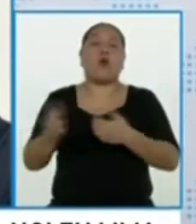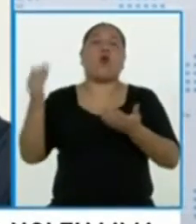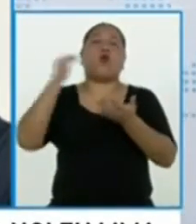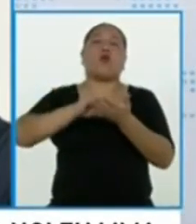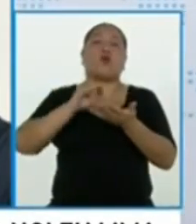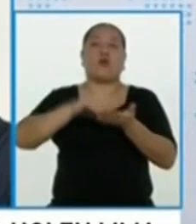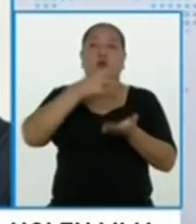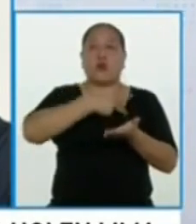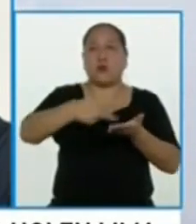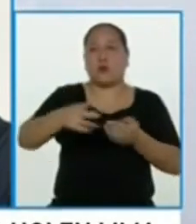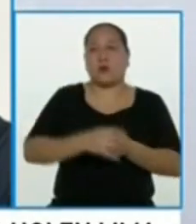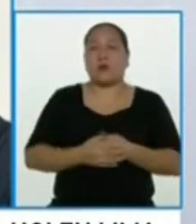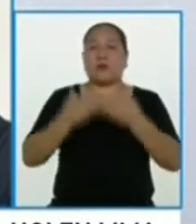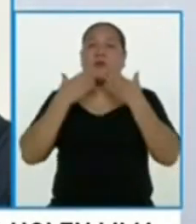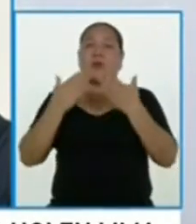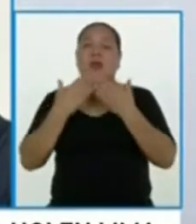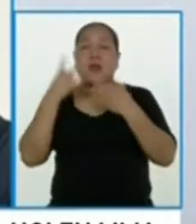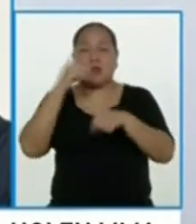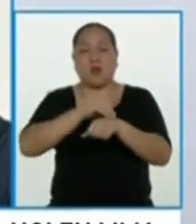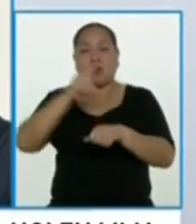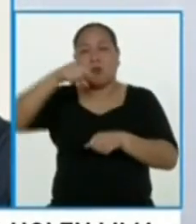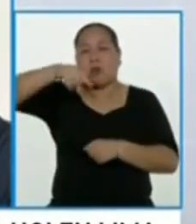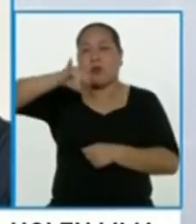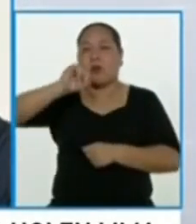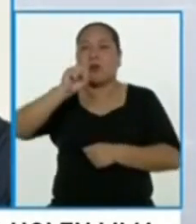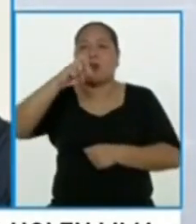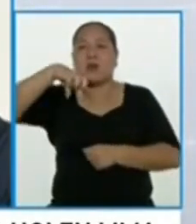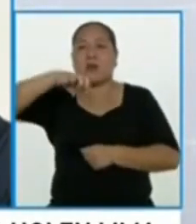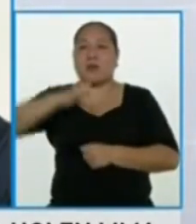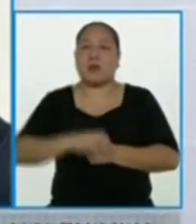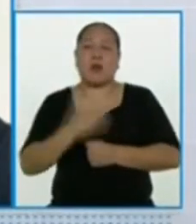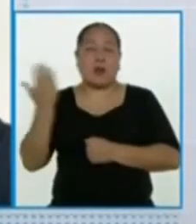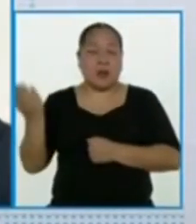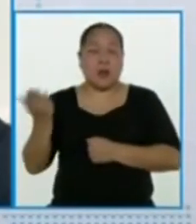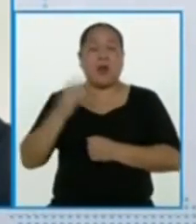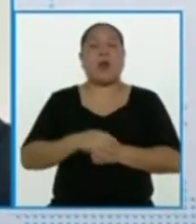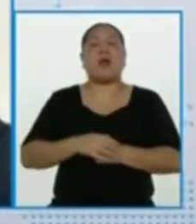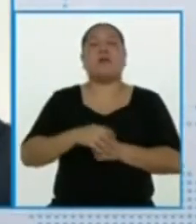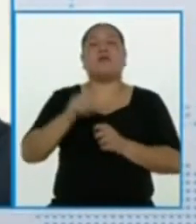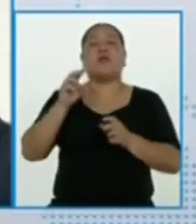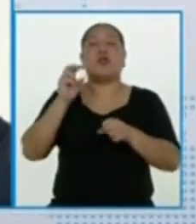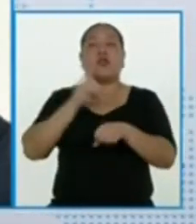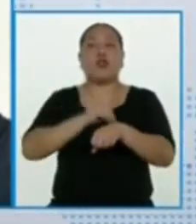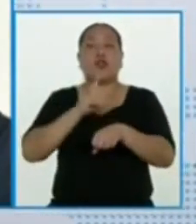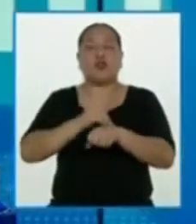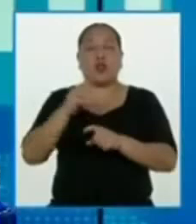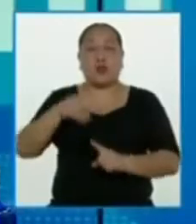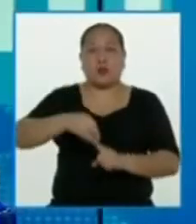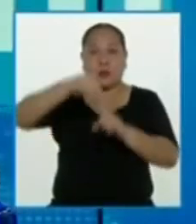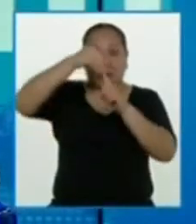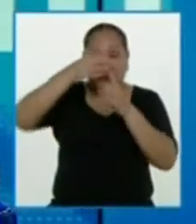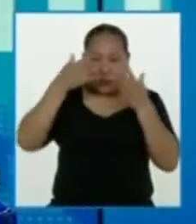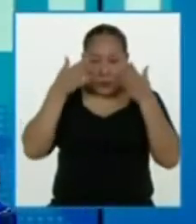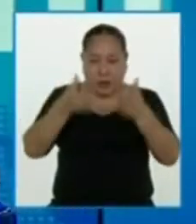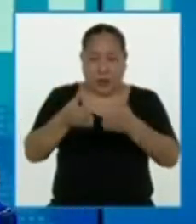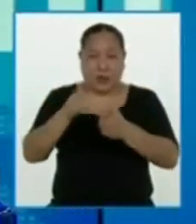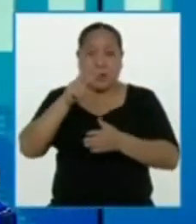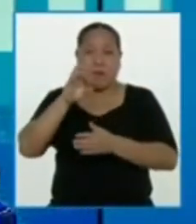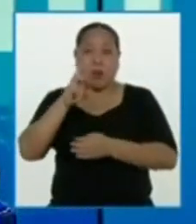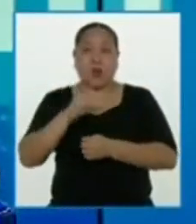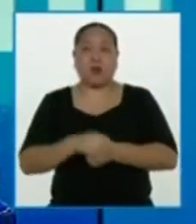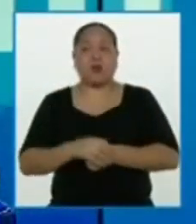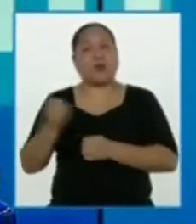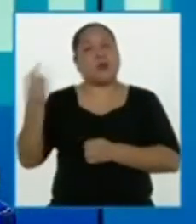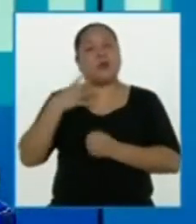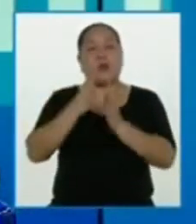volvamos a hacerle la pregunta. Muchas gracias, doctor Quispe, muy amable. El doctor Antonio Quispe, epidemiólogo, siempre con un enfoque bastante claro y diciéndonos que,